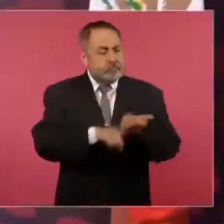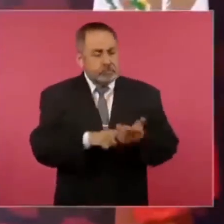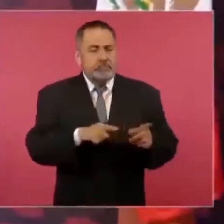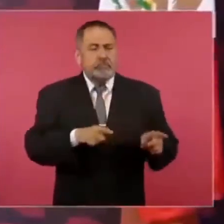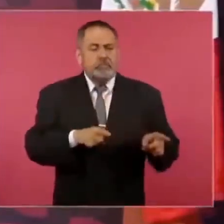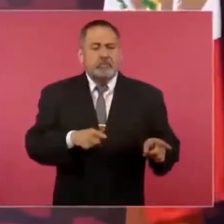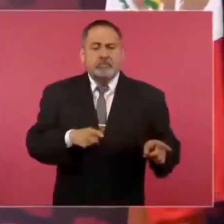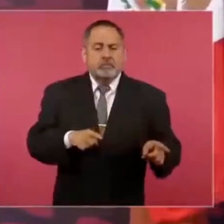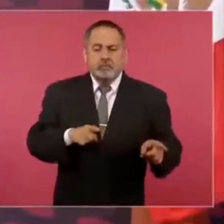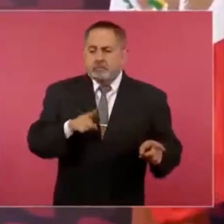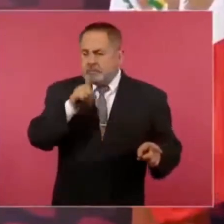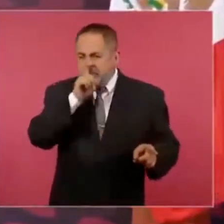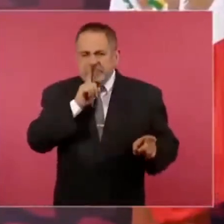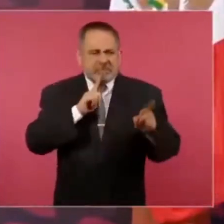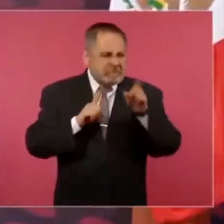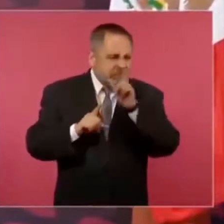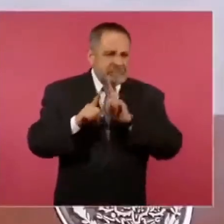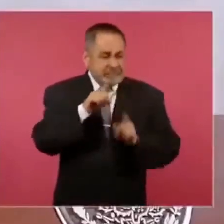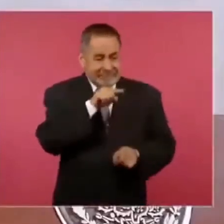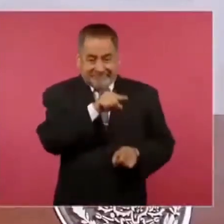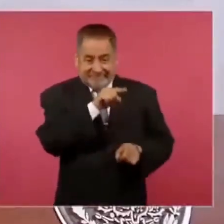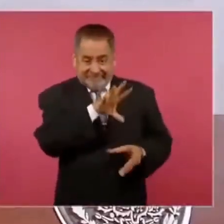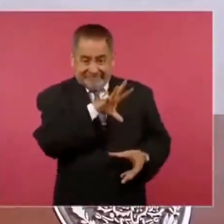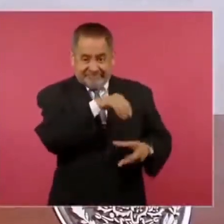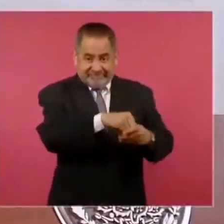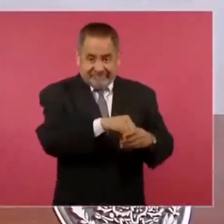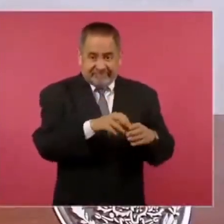este, pertenece